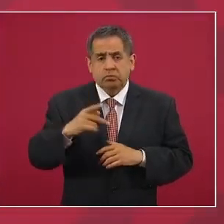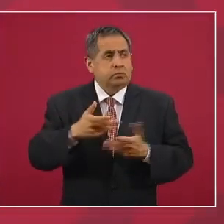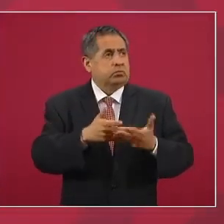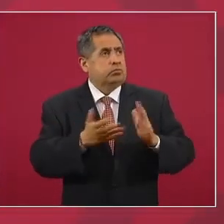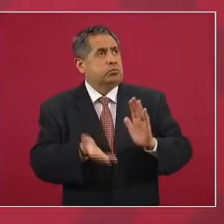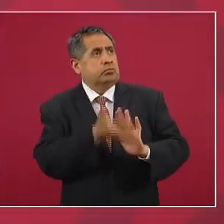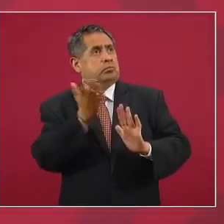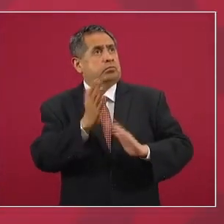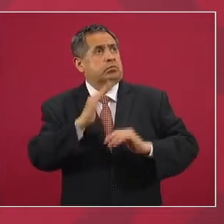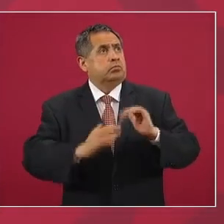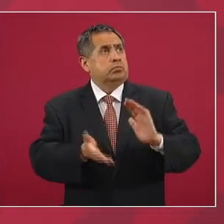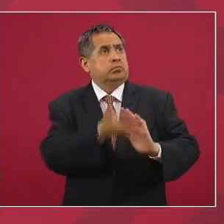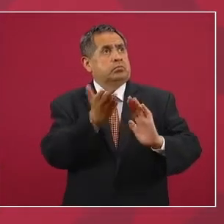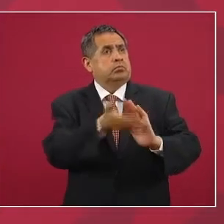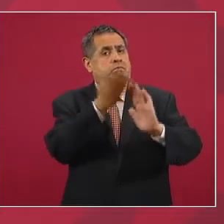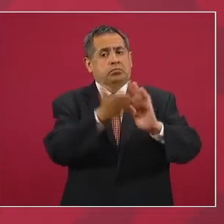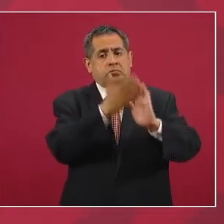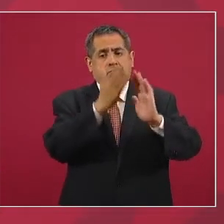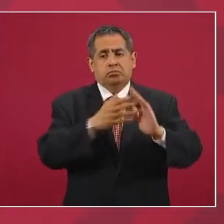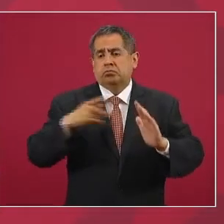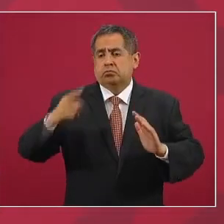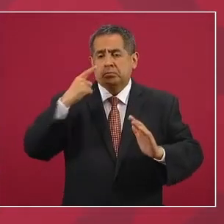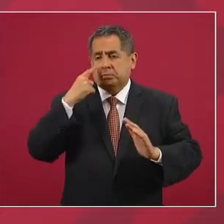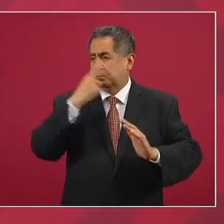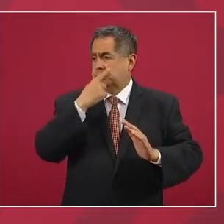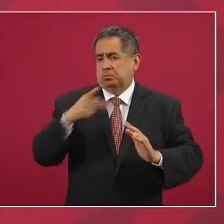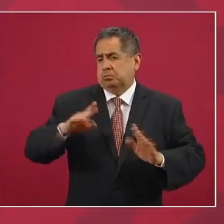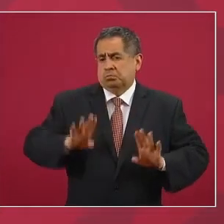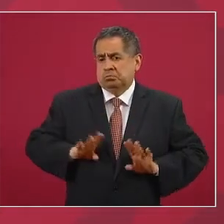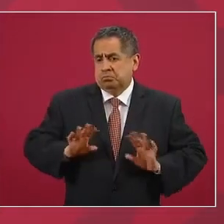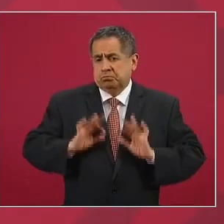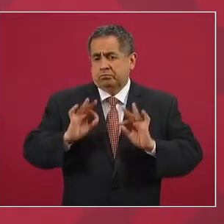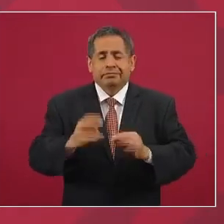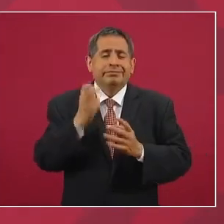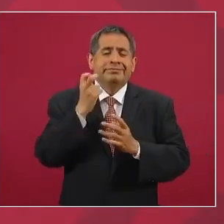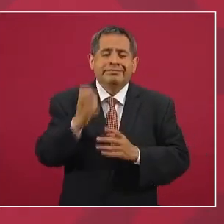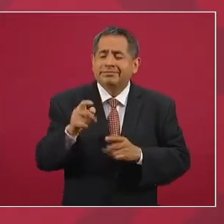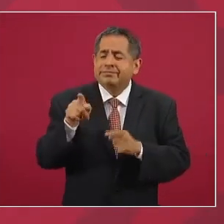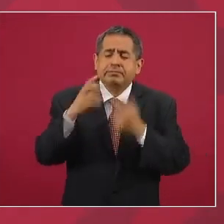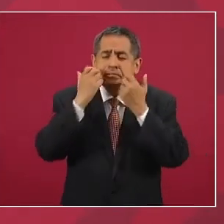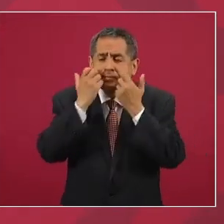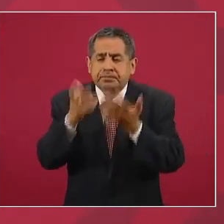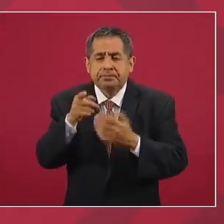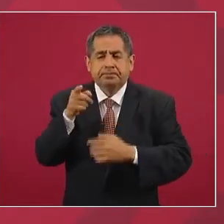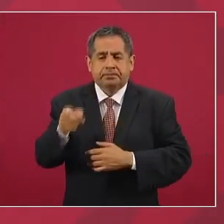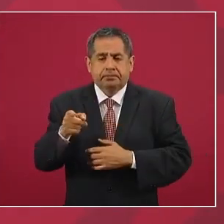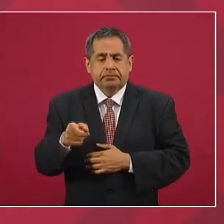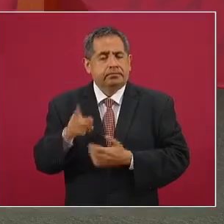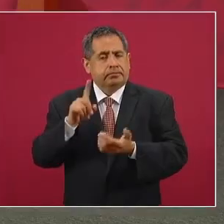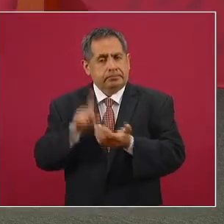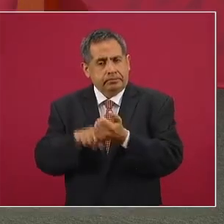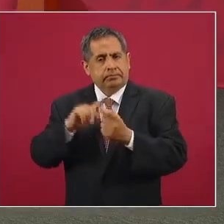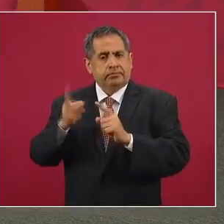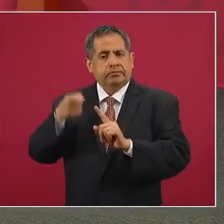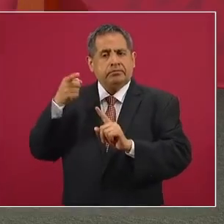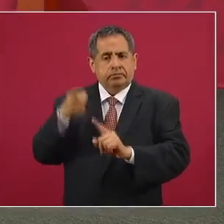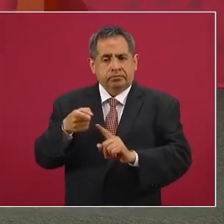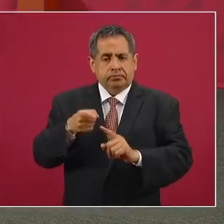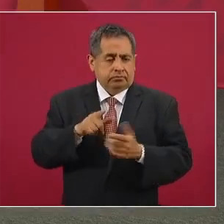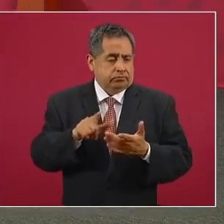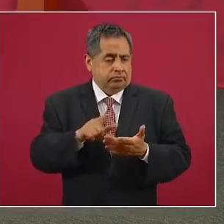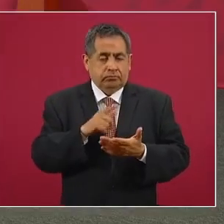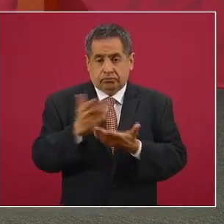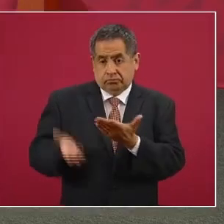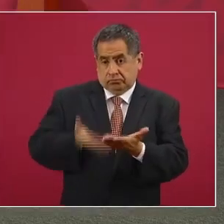autoconstruir, que pueda hacer lo que quiera. Esa es la esencia, ¿sí?, de la reforma que